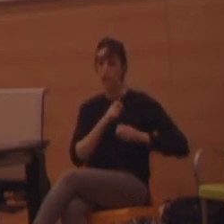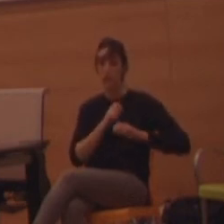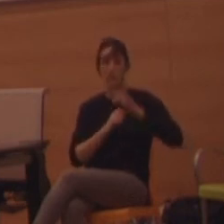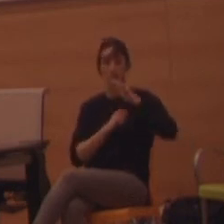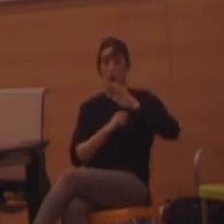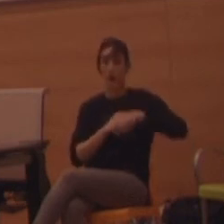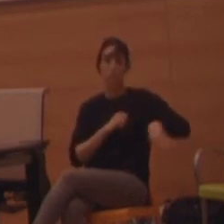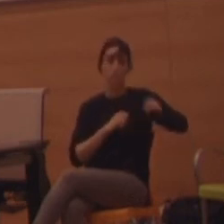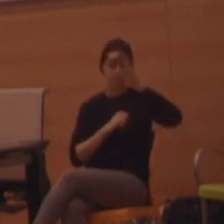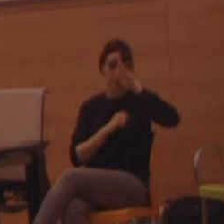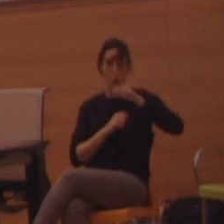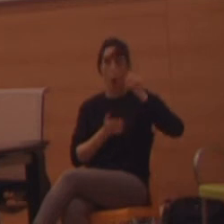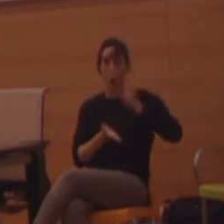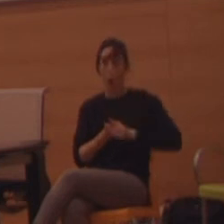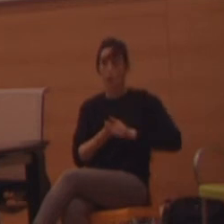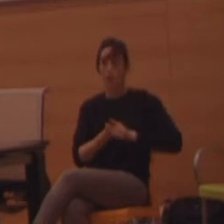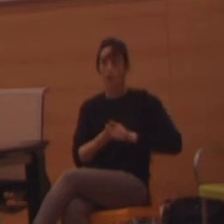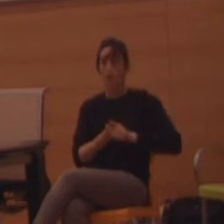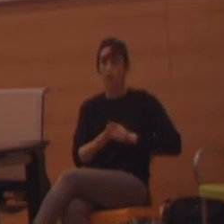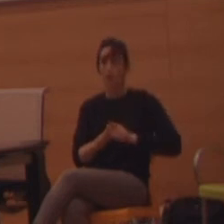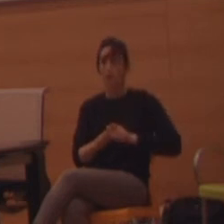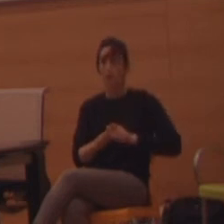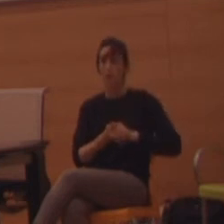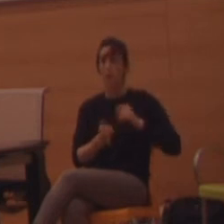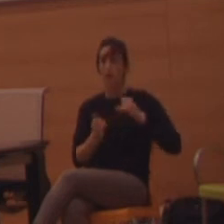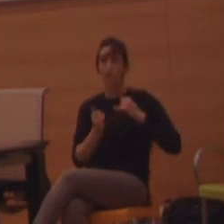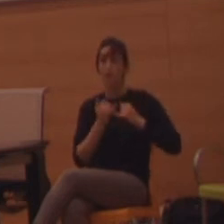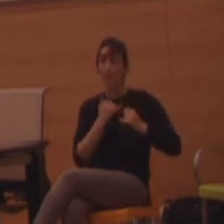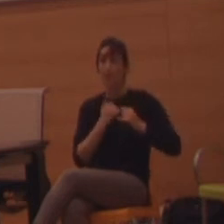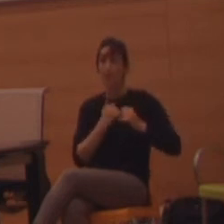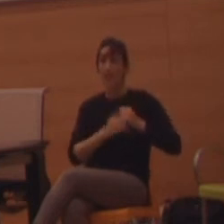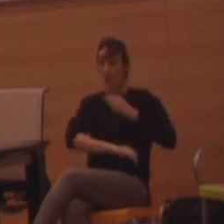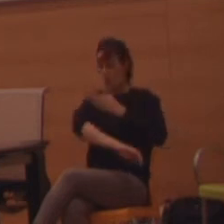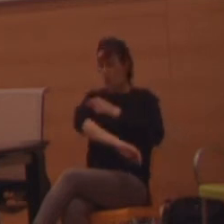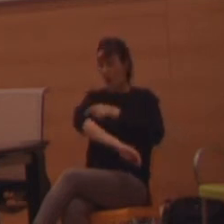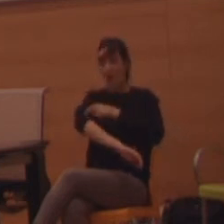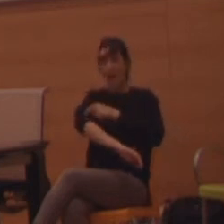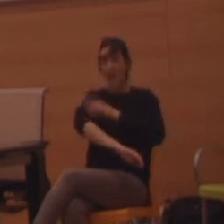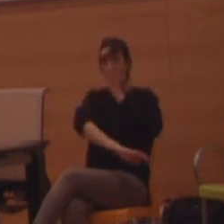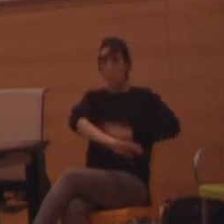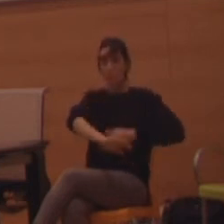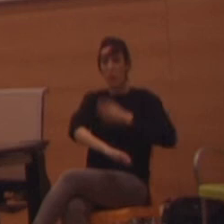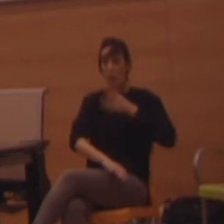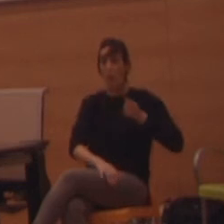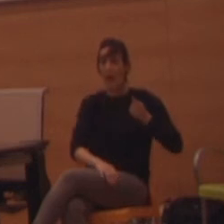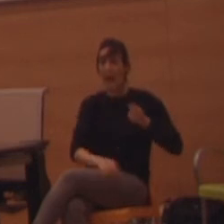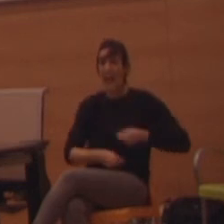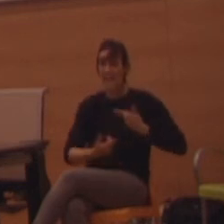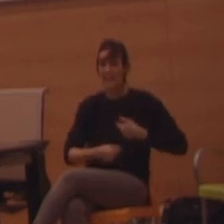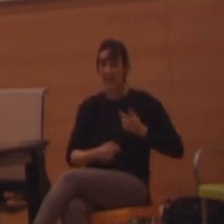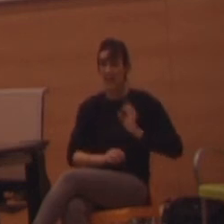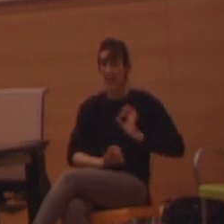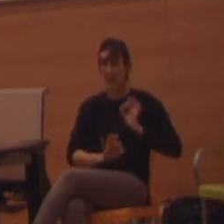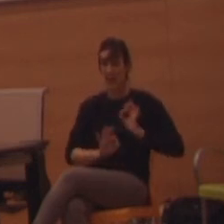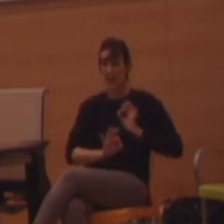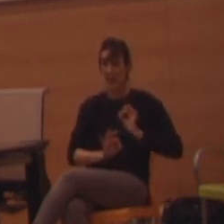otra vez, como yo digo, y al caldero, y al final se va a terminar con una amputación por debajo de la rodilla por no gastarse 4 pesetas en una plantilla adecuada,